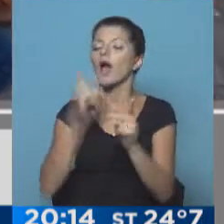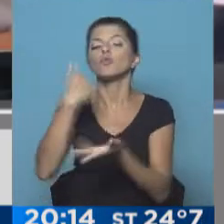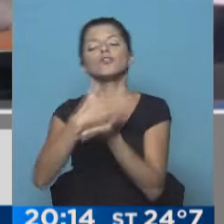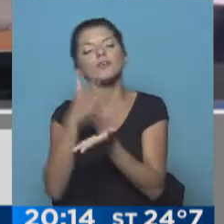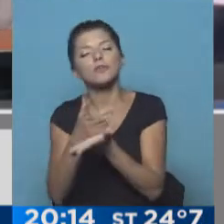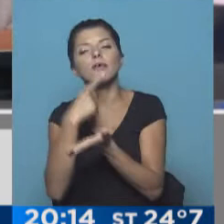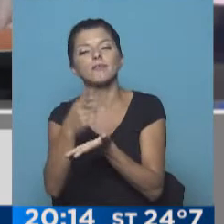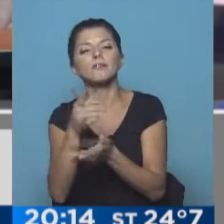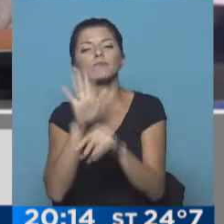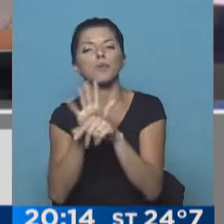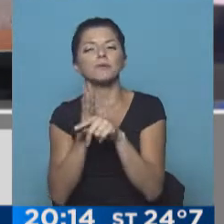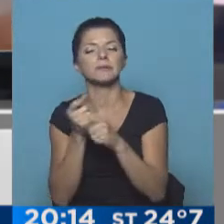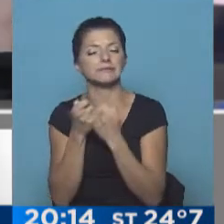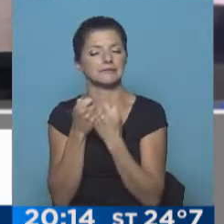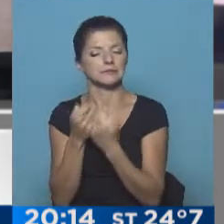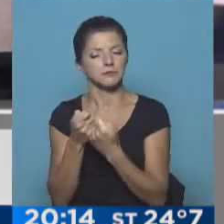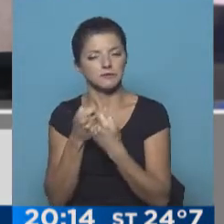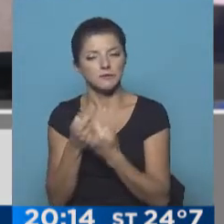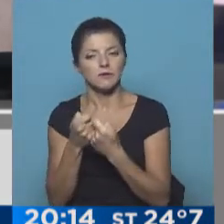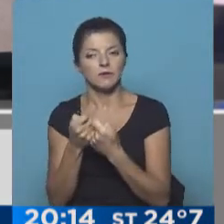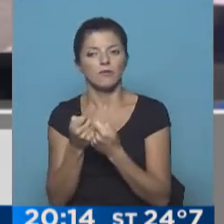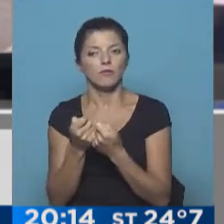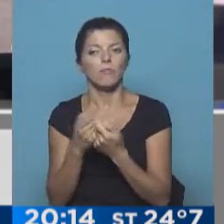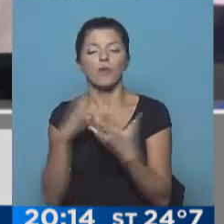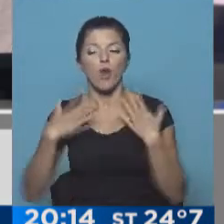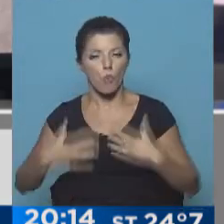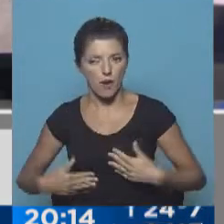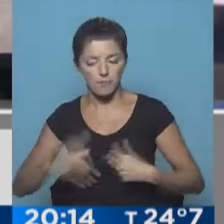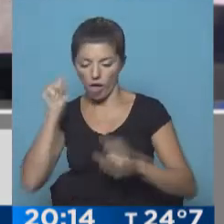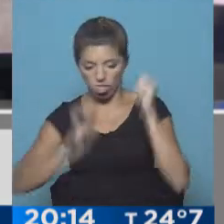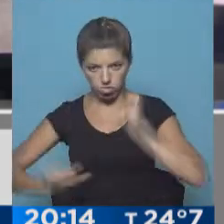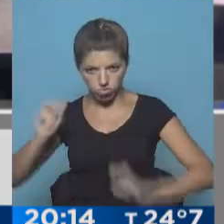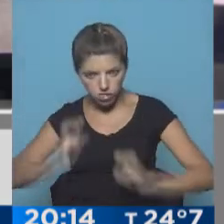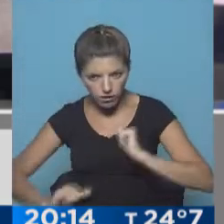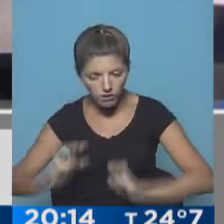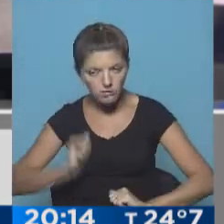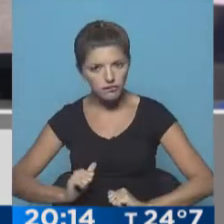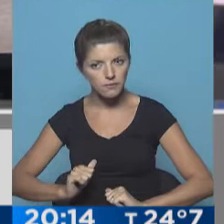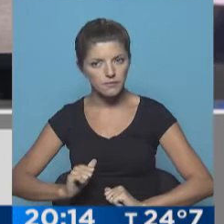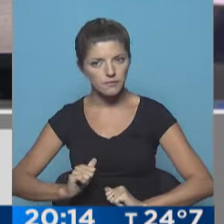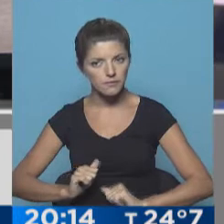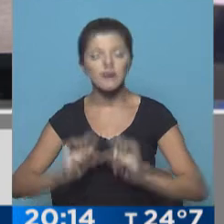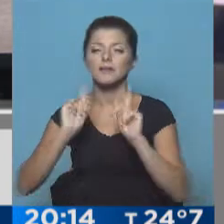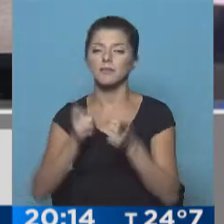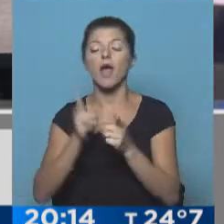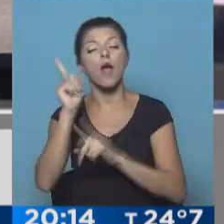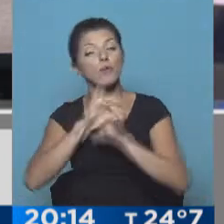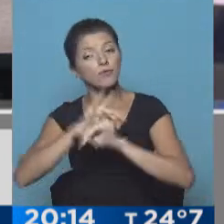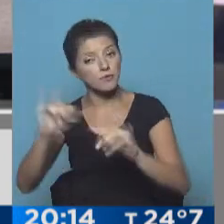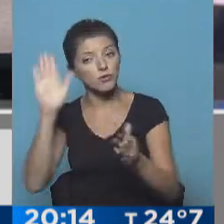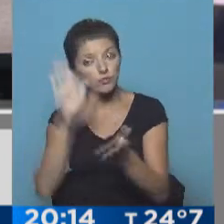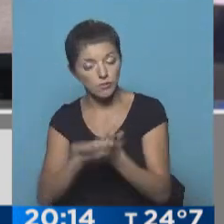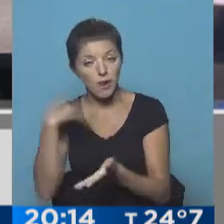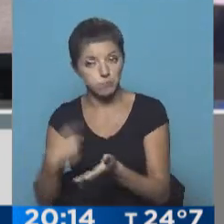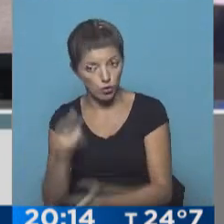saña, ensañamiento en las marcas de los cuerpos de las dos jóvenes, y básicamente también si tiene alguna información respecto a las